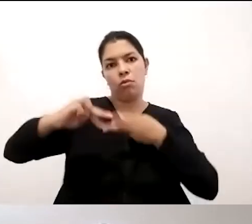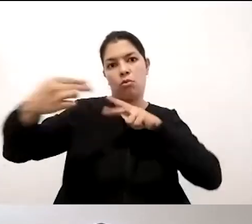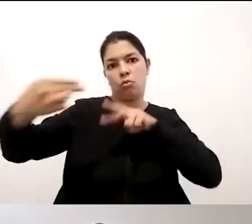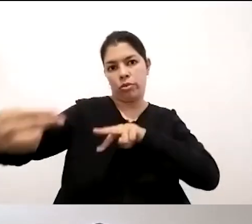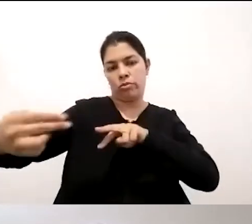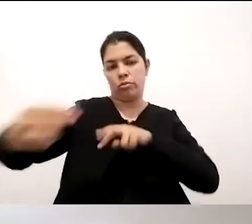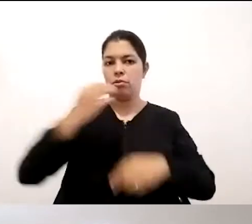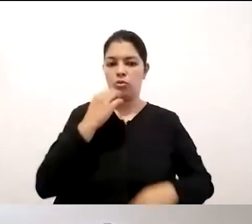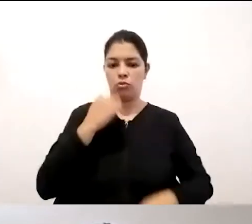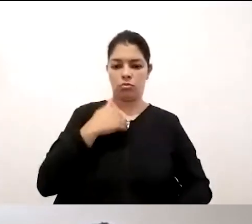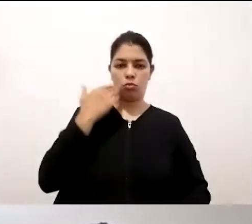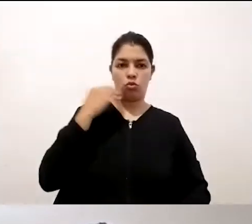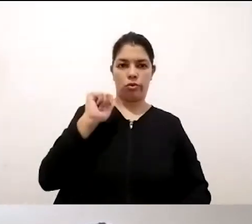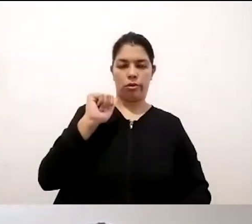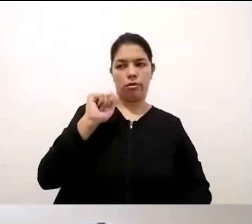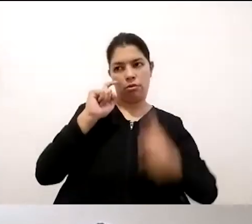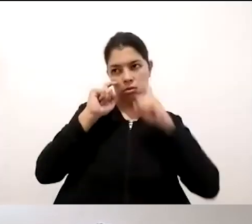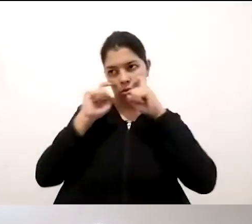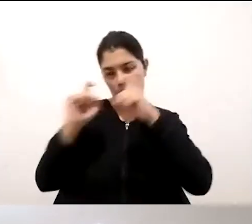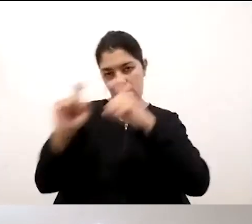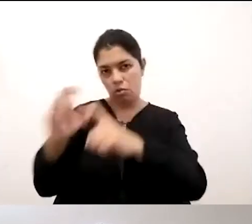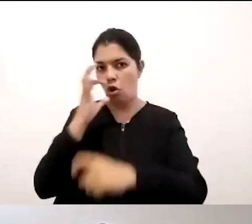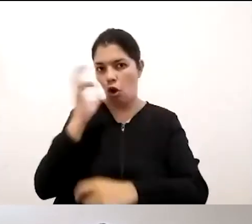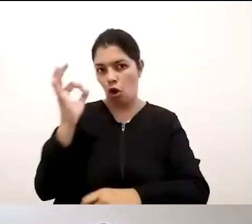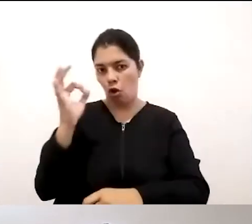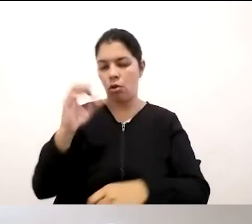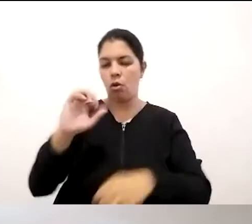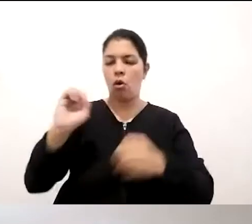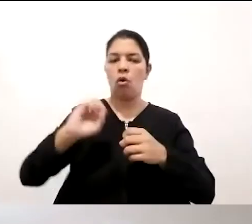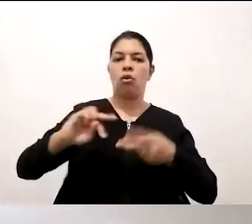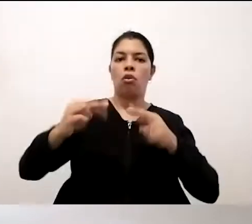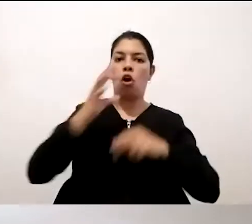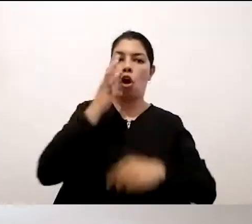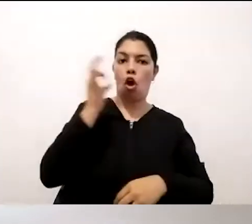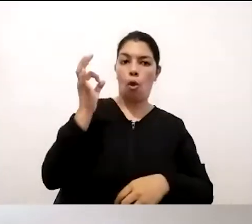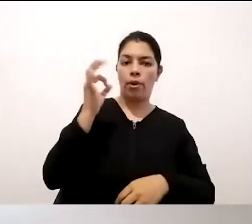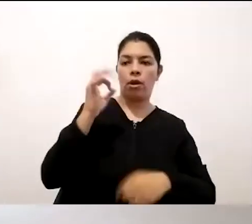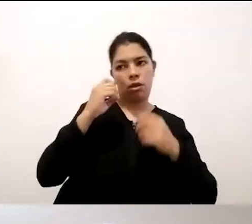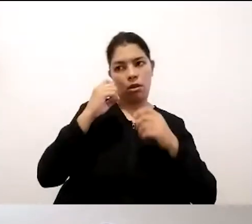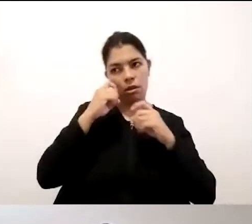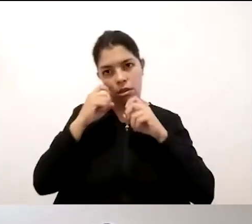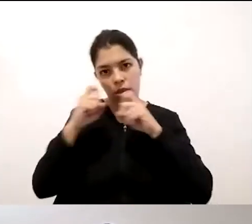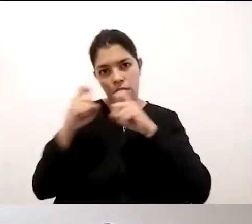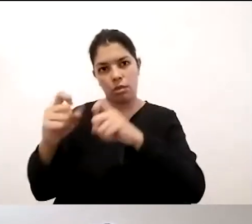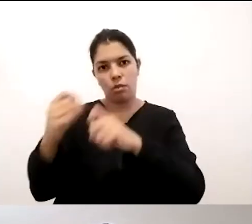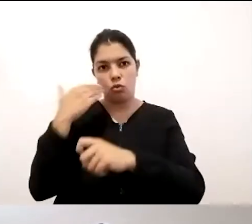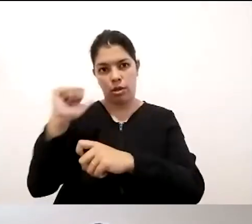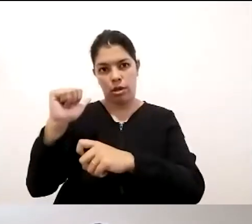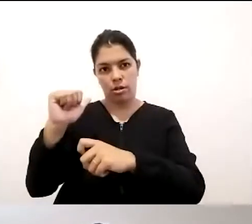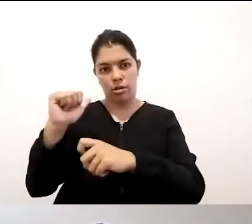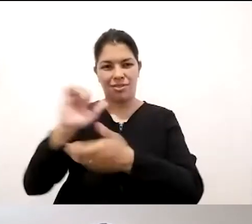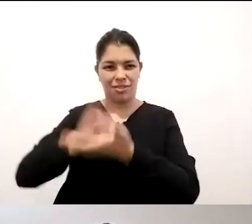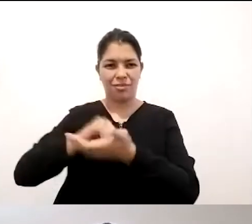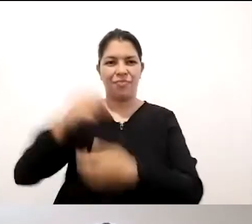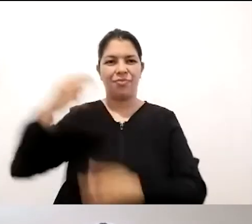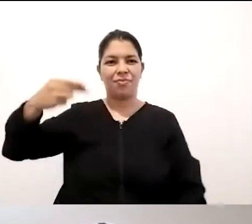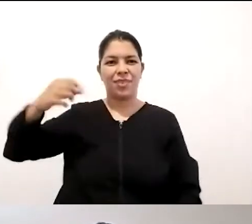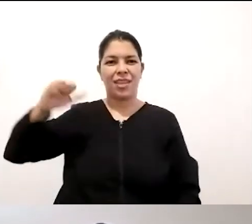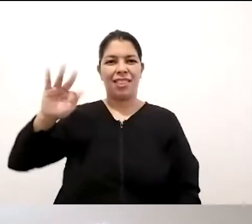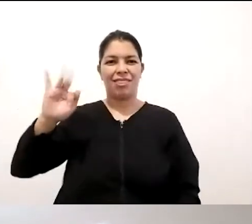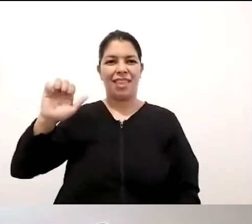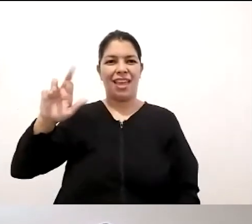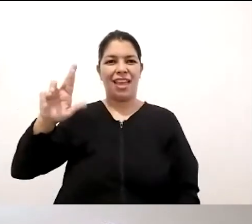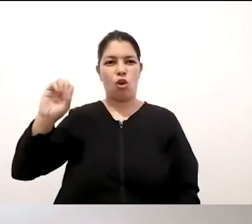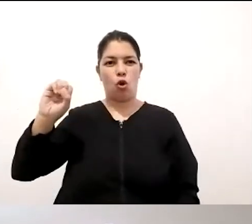cuya definición es heterosexual. Sin embargo, hay quienes que se sienten atraídos hacia otras personas de su mismo